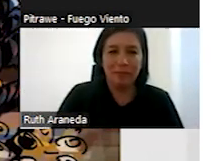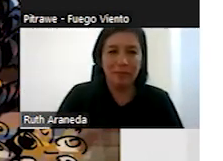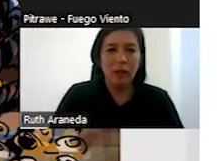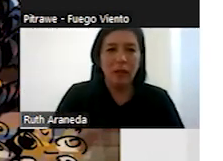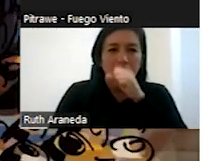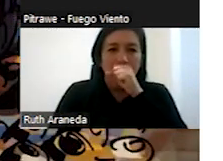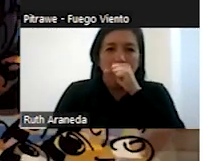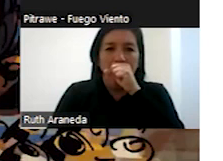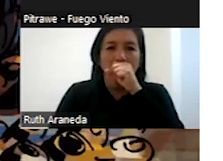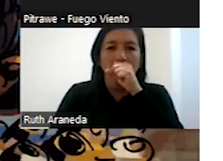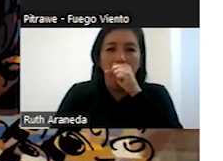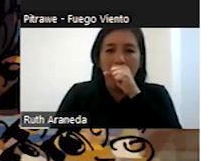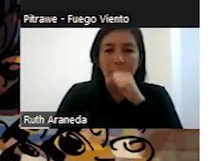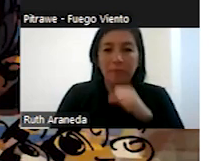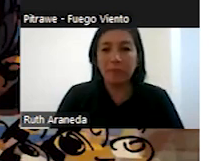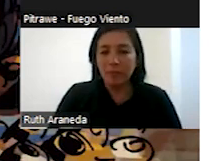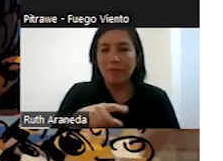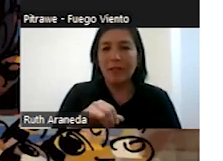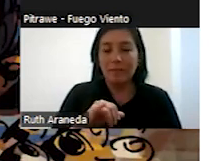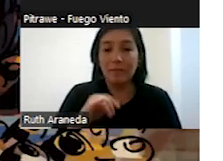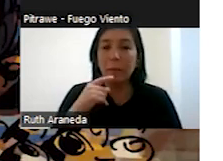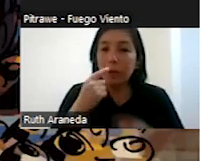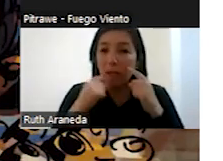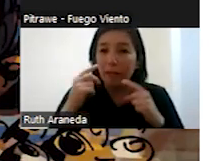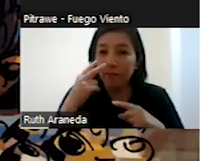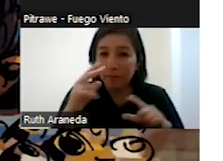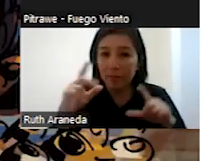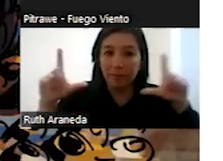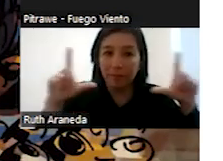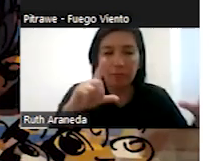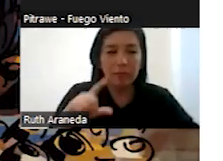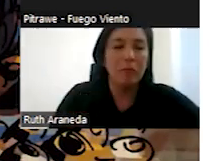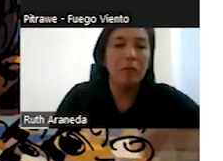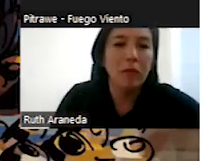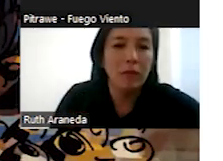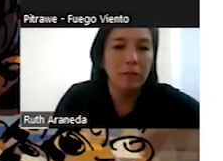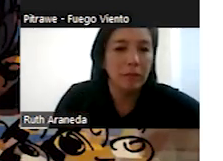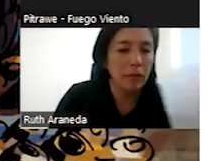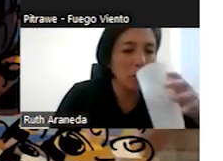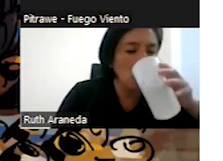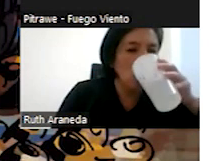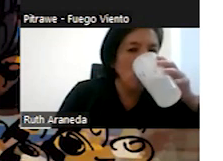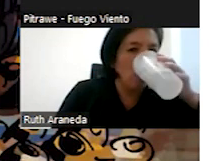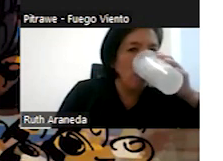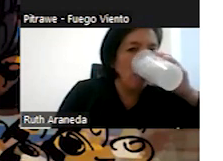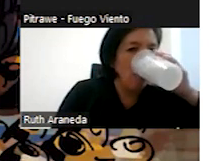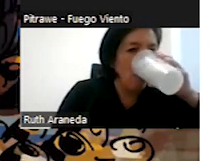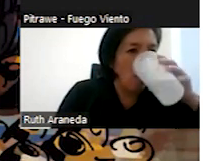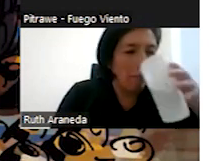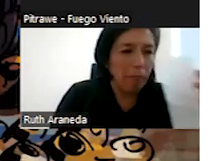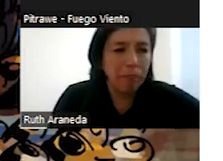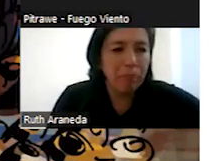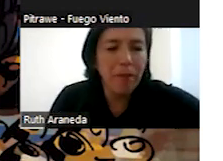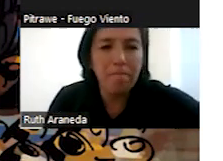Ok, esta es la parte... ¿Se está compartiendo? ¿Sí? Lo estoy viendo, sí. Sí, se ve bien.